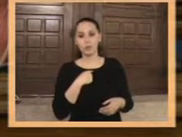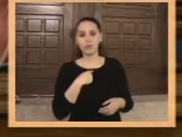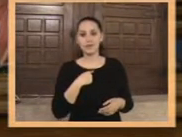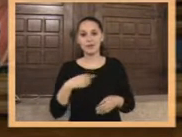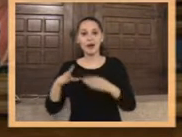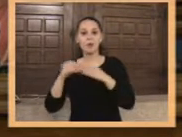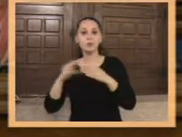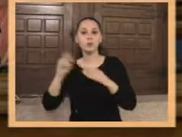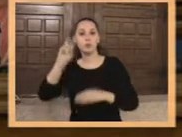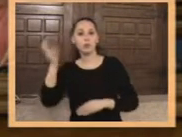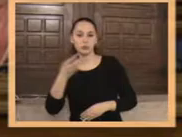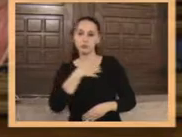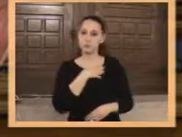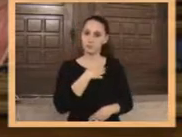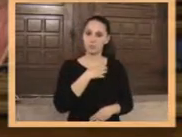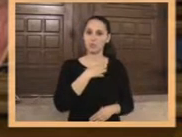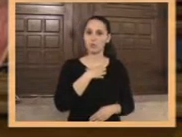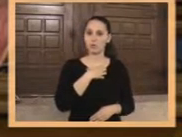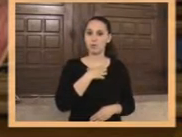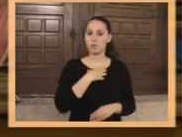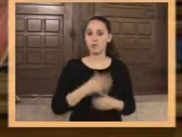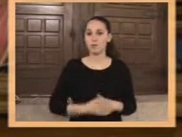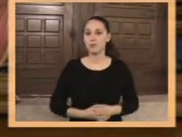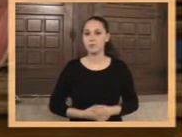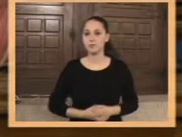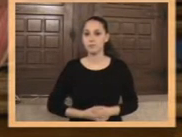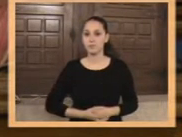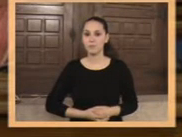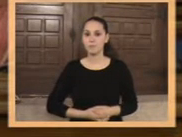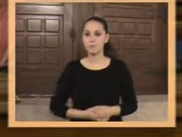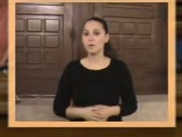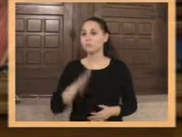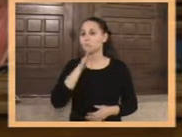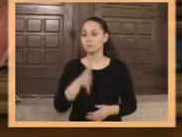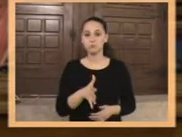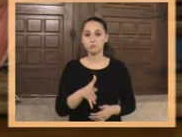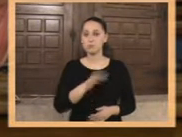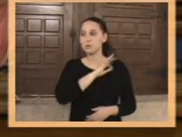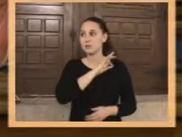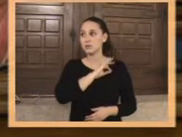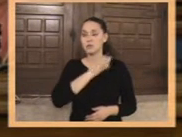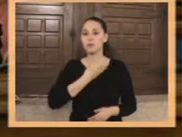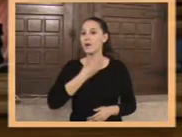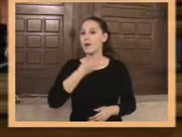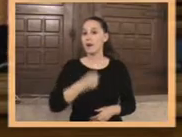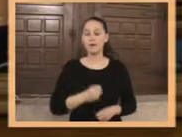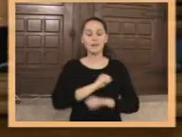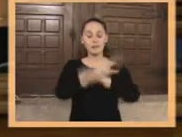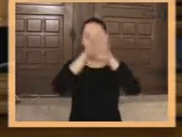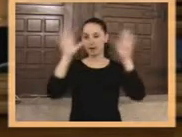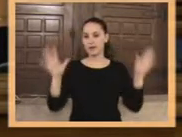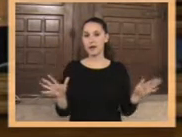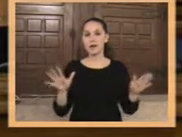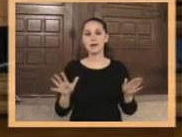incluso de llevar ahí alguna dotación docente, etcétera, etcétera. Entonces, por lo tanto, señor alcalde, era simplemente la única aclaración que le pedimos de Ciudadanos. Muchas